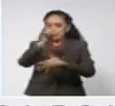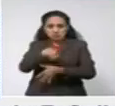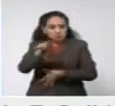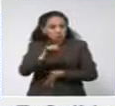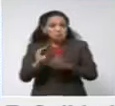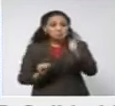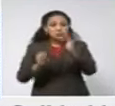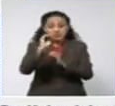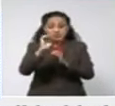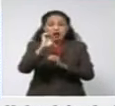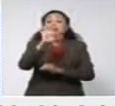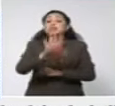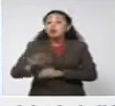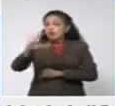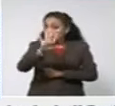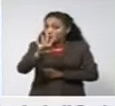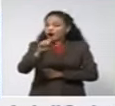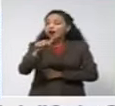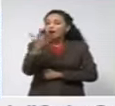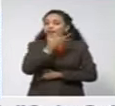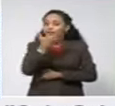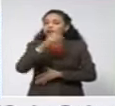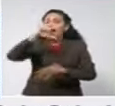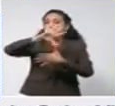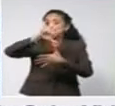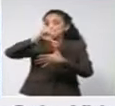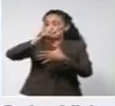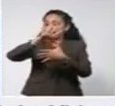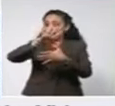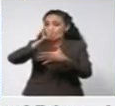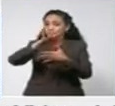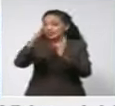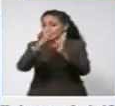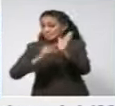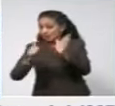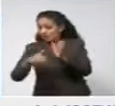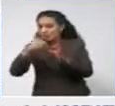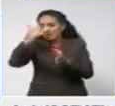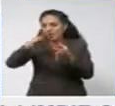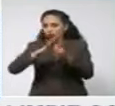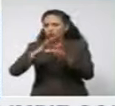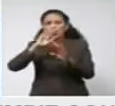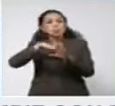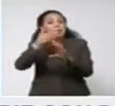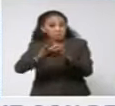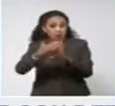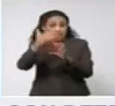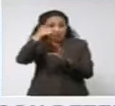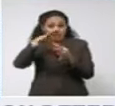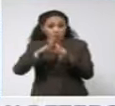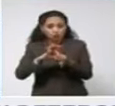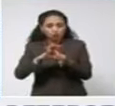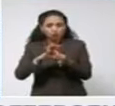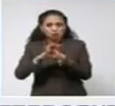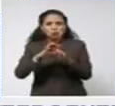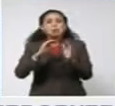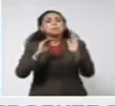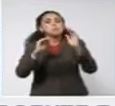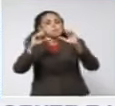Europa prácticamente hasta el mes de agosto. Después, aunque se ha visto una declinación,